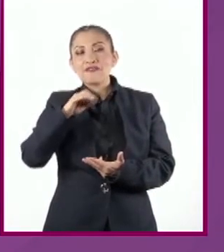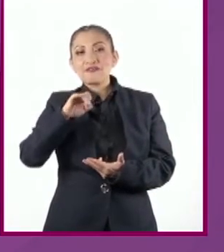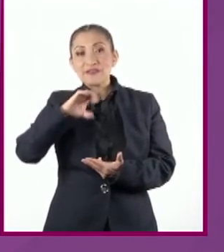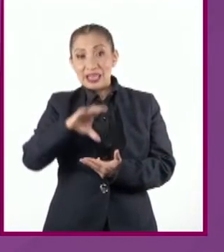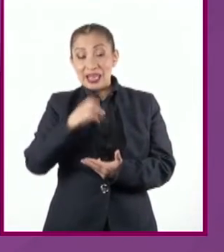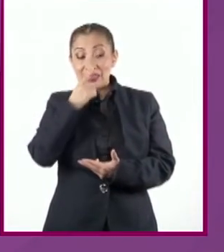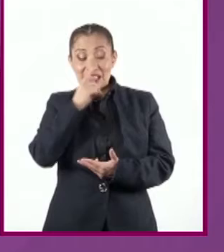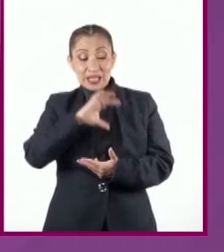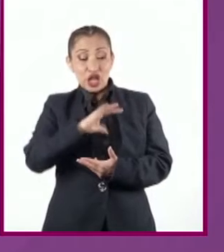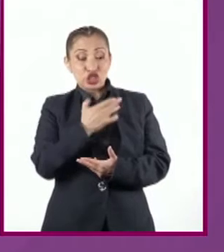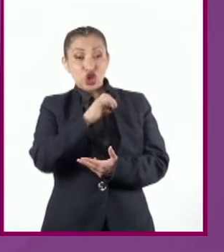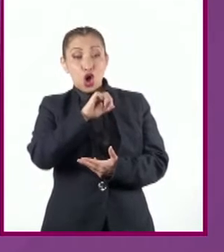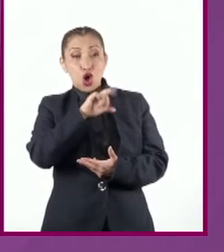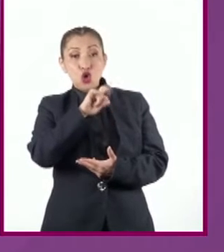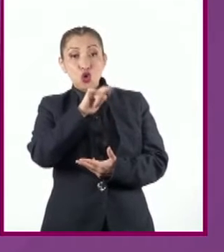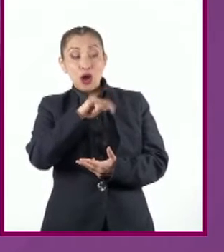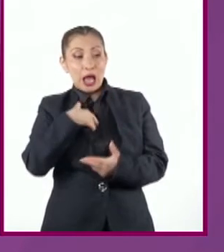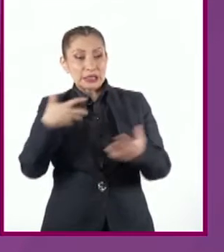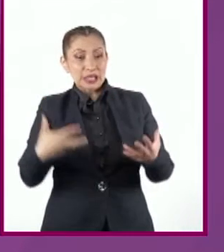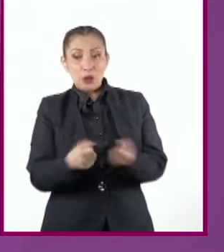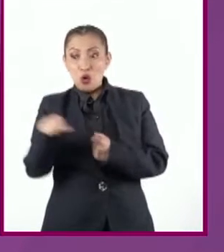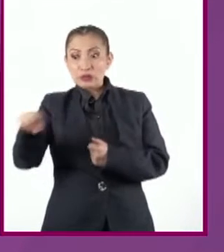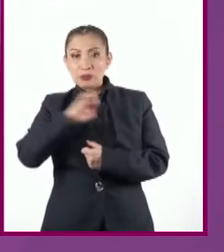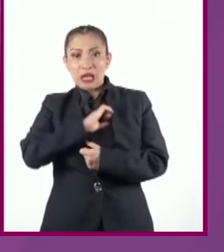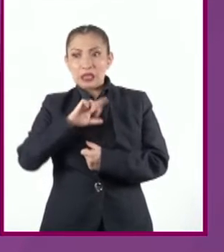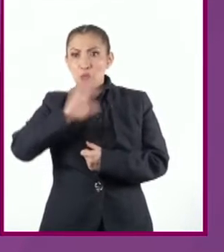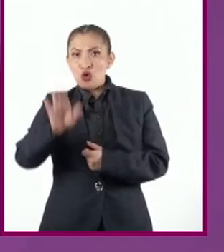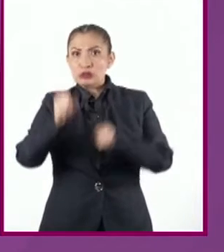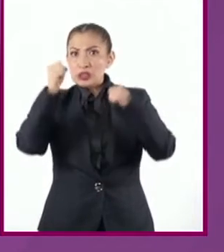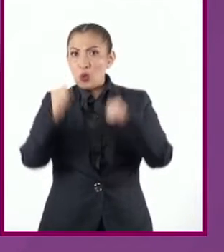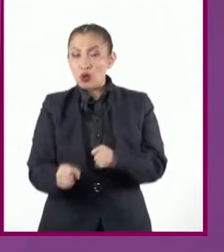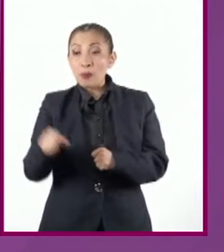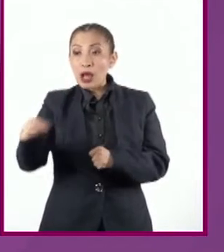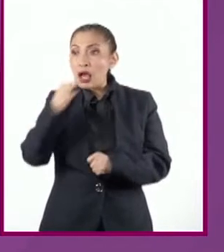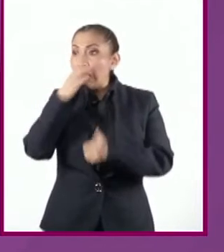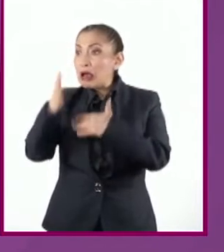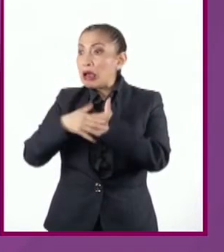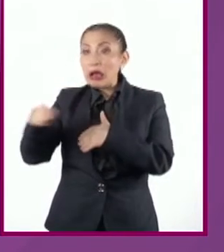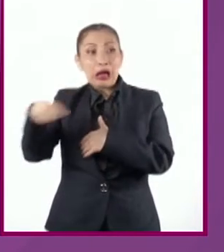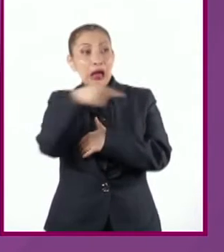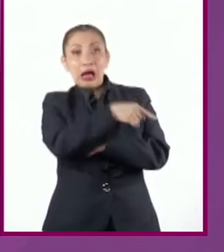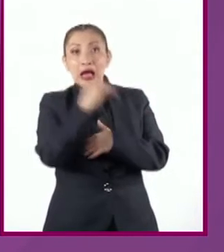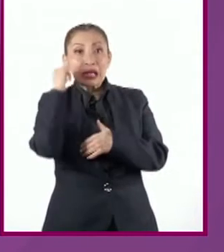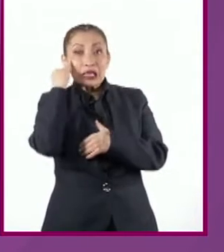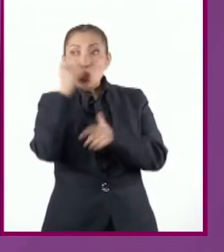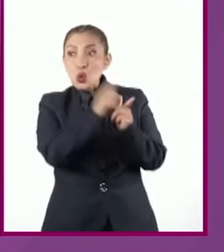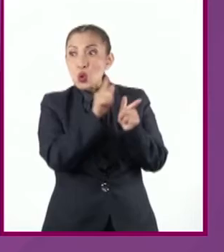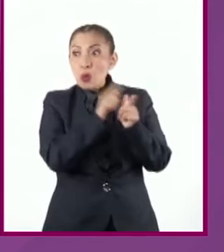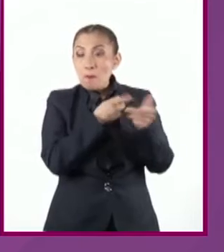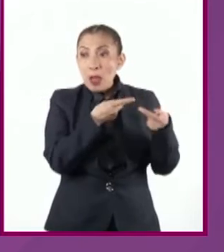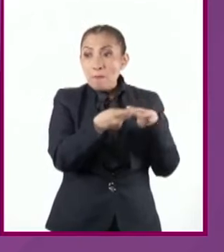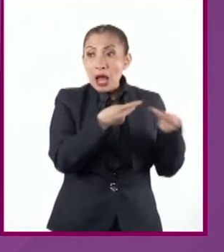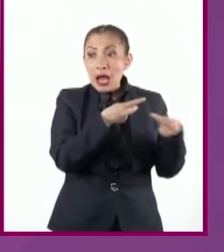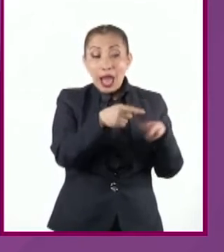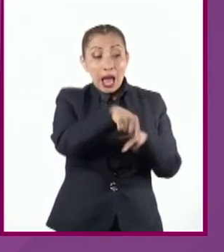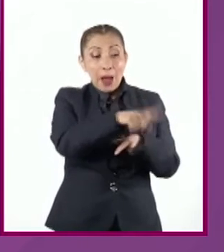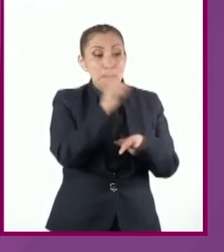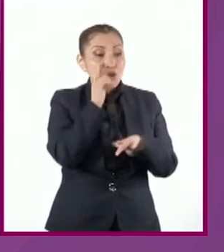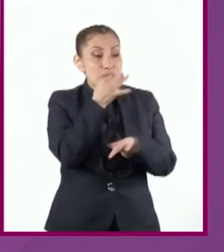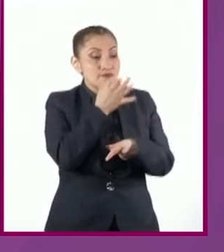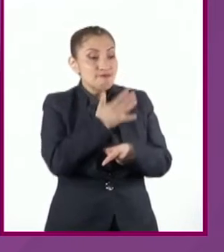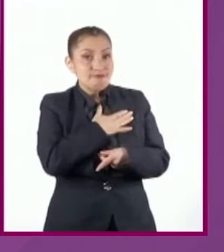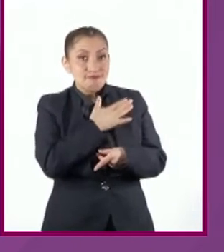En Cholula salvó a los españoles de una muerte segura, al revelarles un complot de los indios que una mujer del lugar le